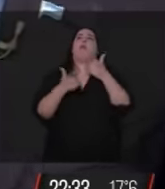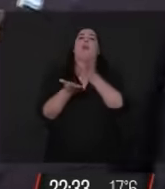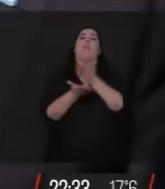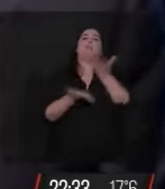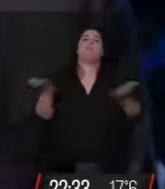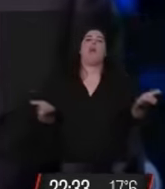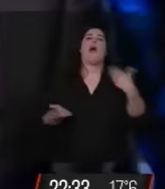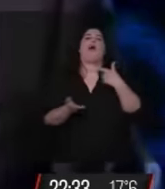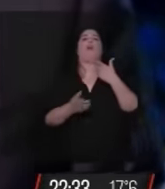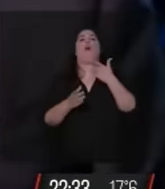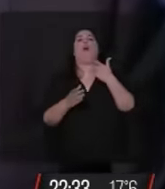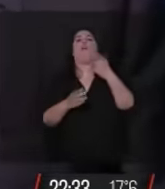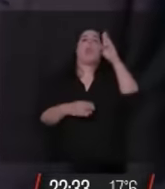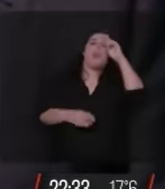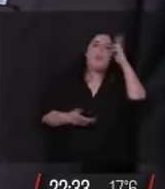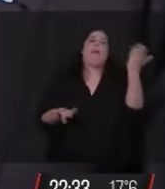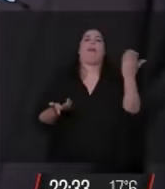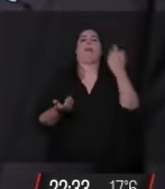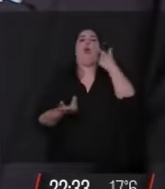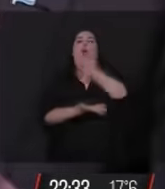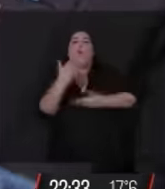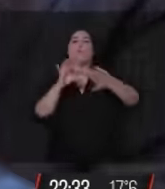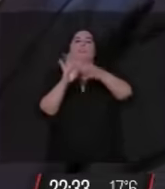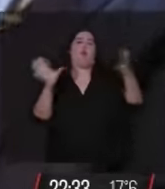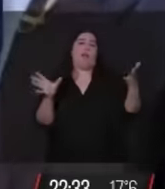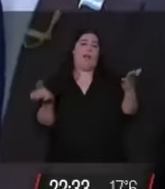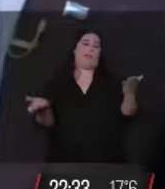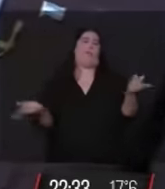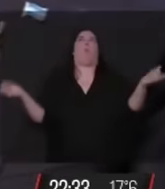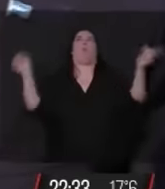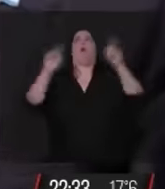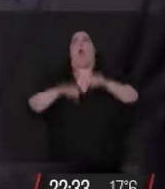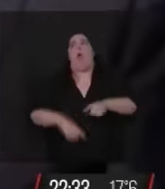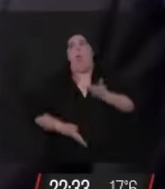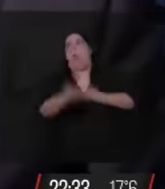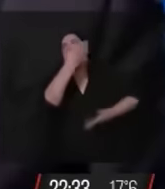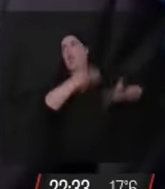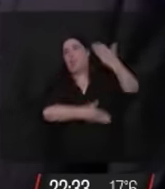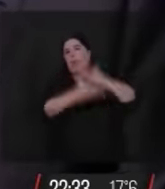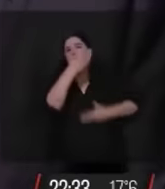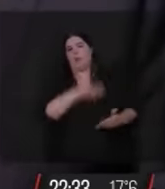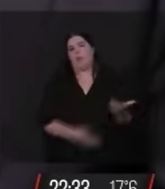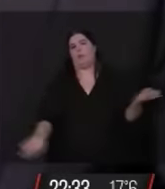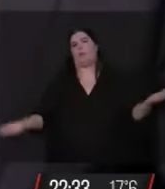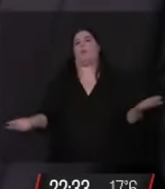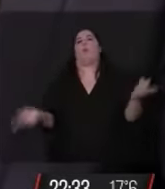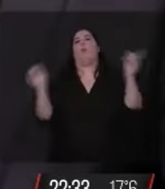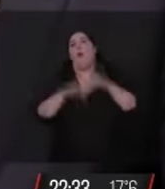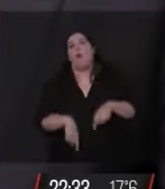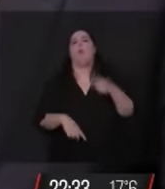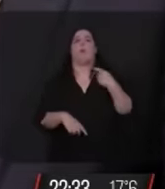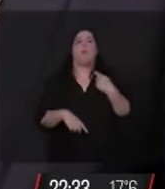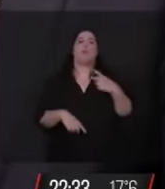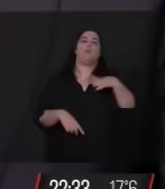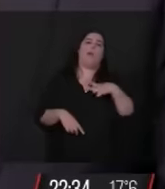humanos, teníamos que hablar del respeto y convivencia democrática, volvemos para atrás. Volver a las AFJP